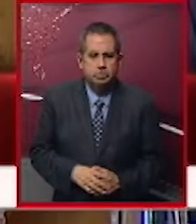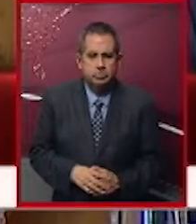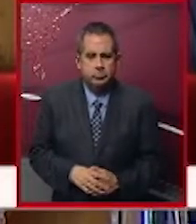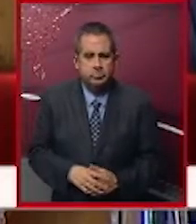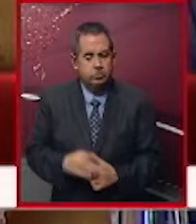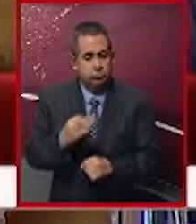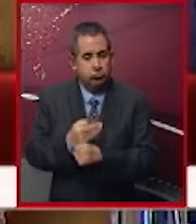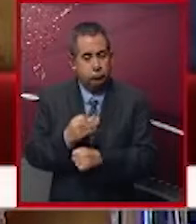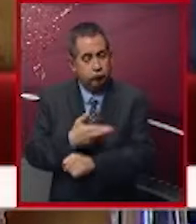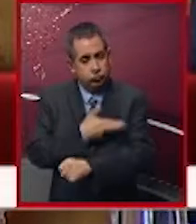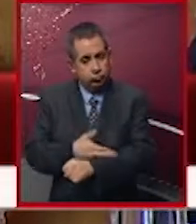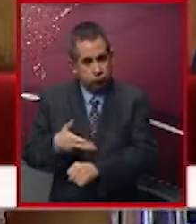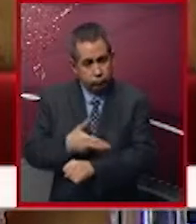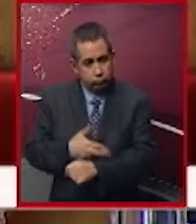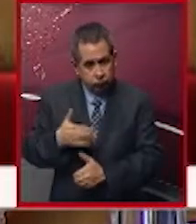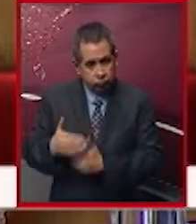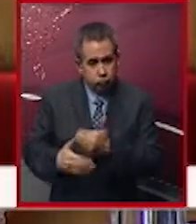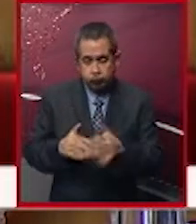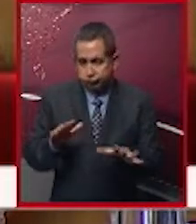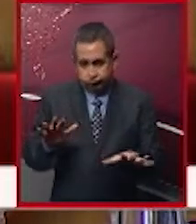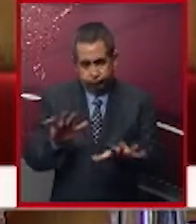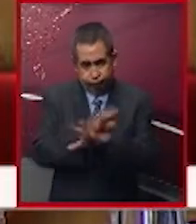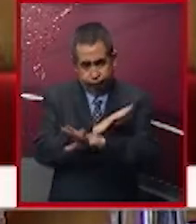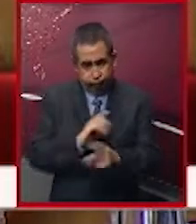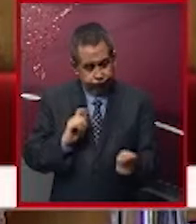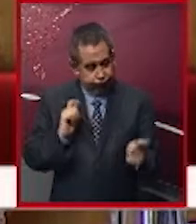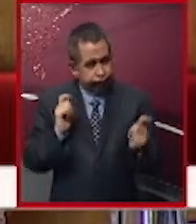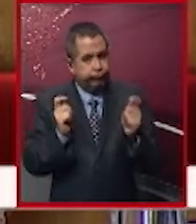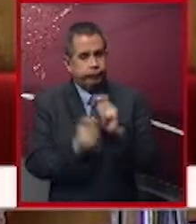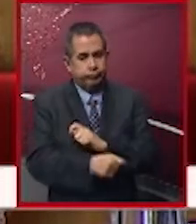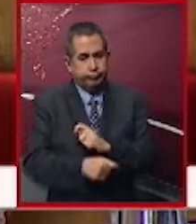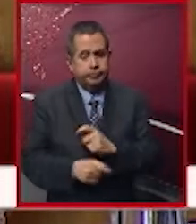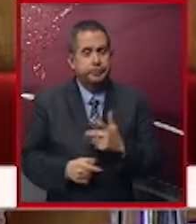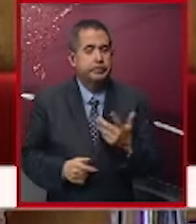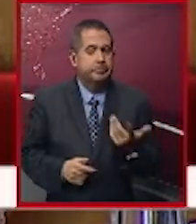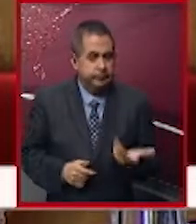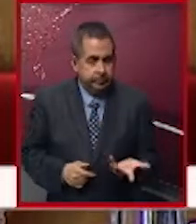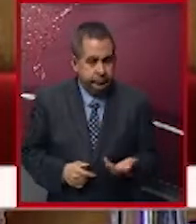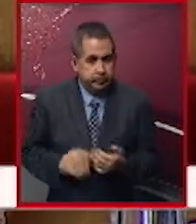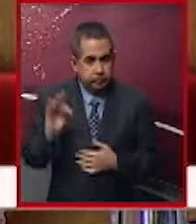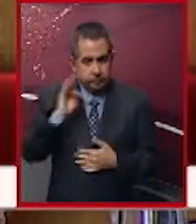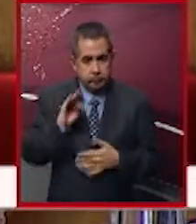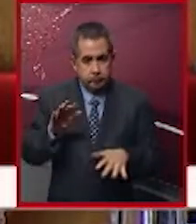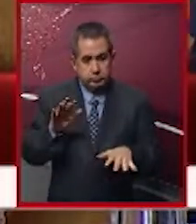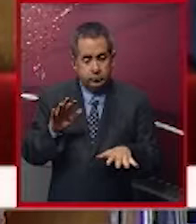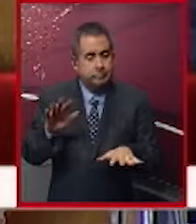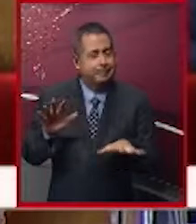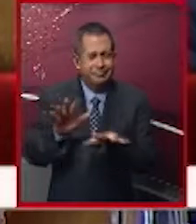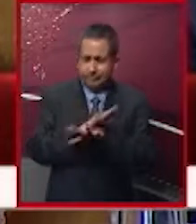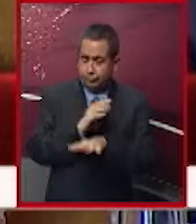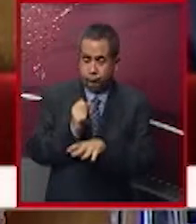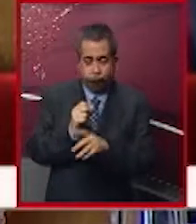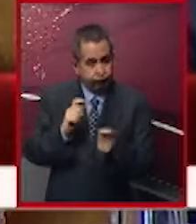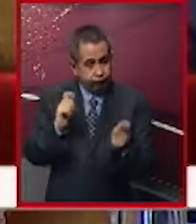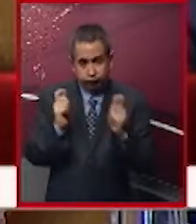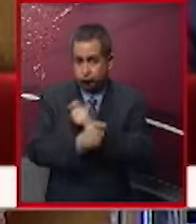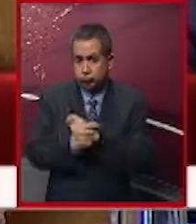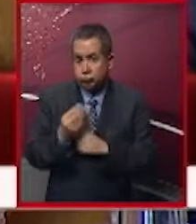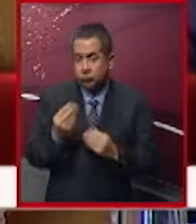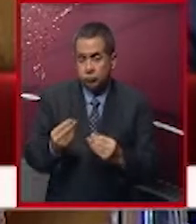Estamos en un proceso de cambio y posiblemente de un cambio más profundo de lo que